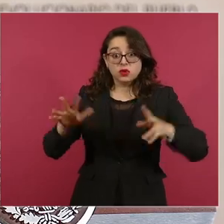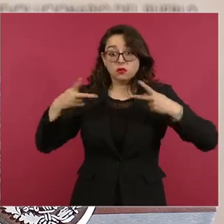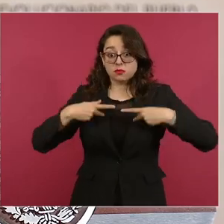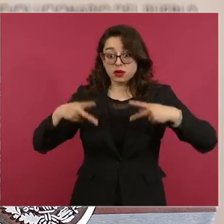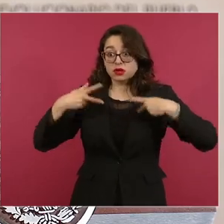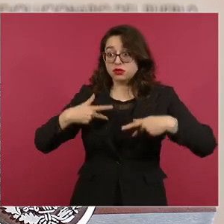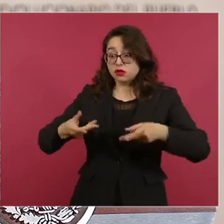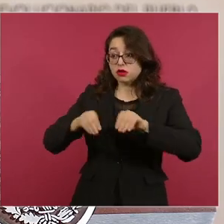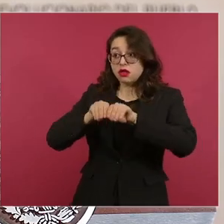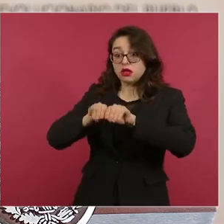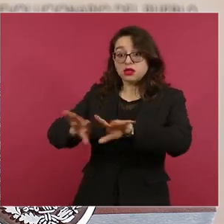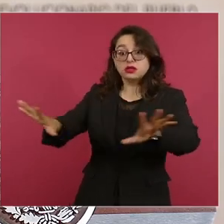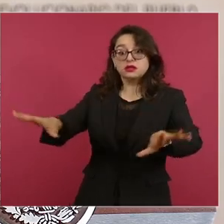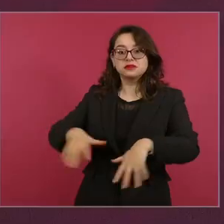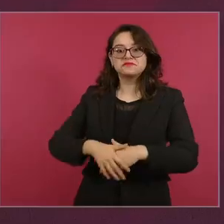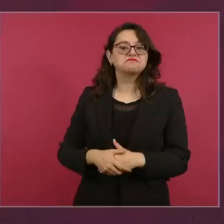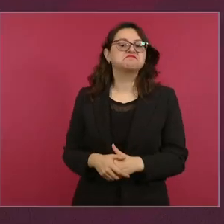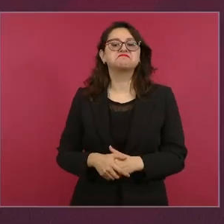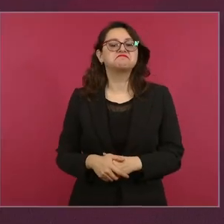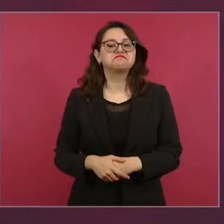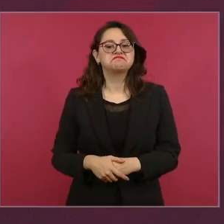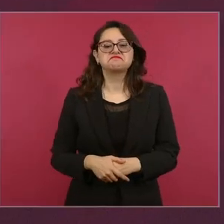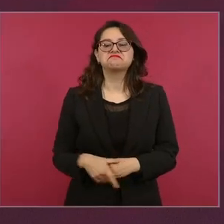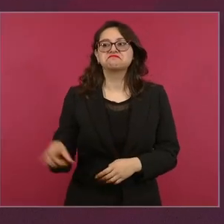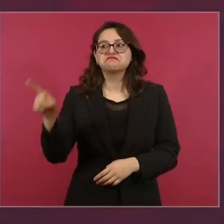se desconocían